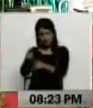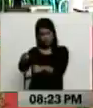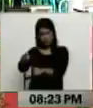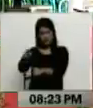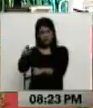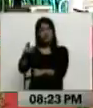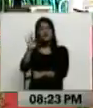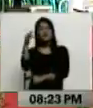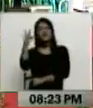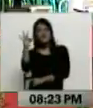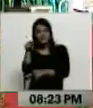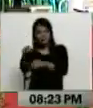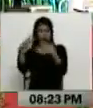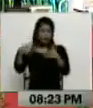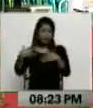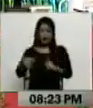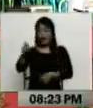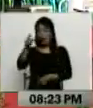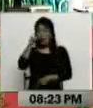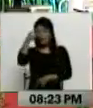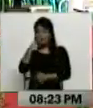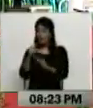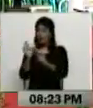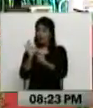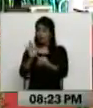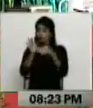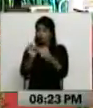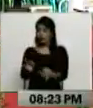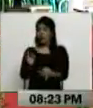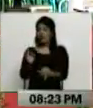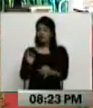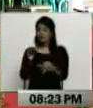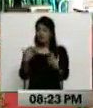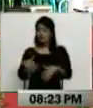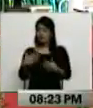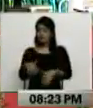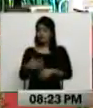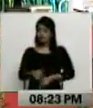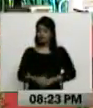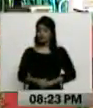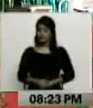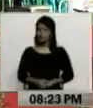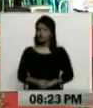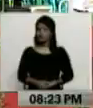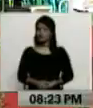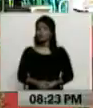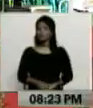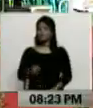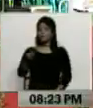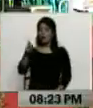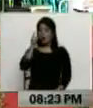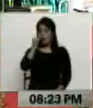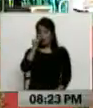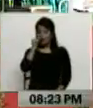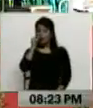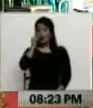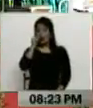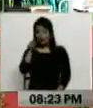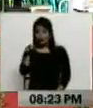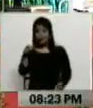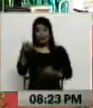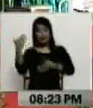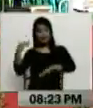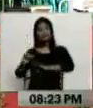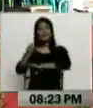Fabricio es un ejemplo en todo mire además de ser un hombre que